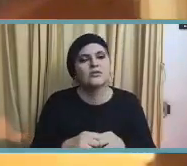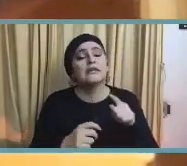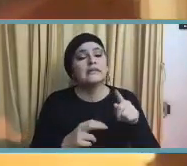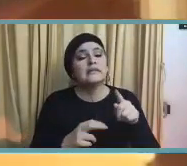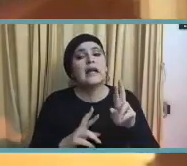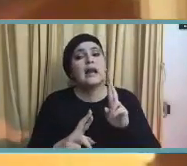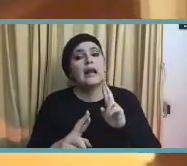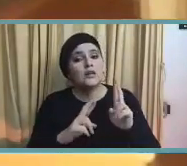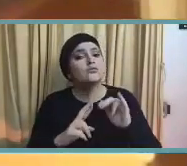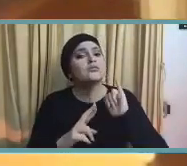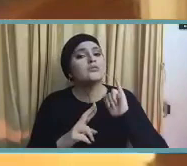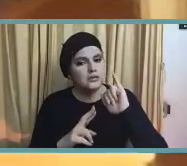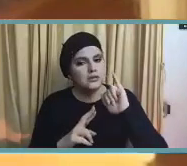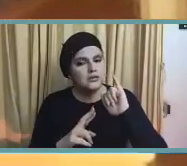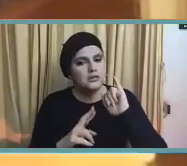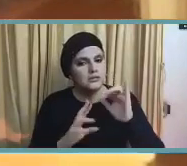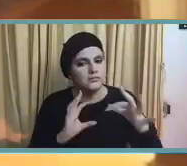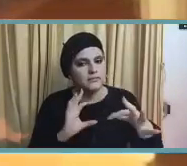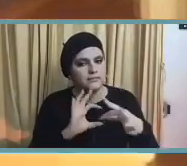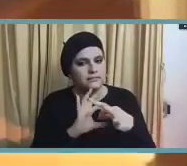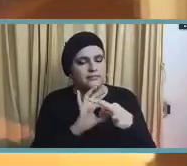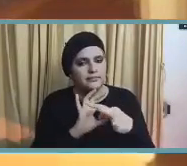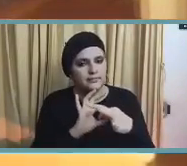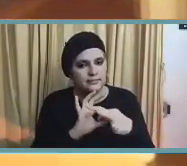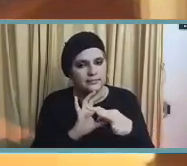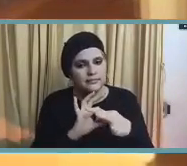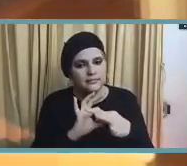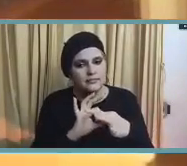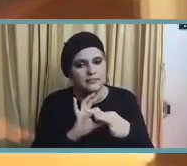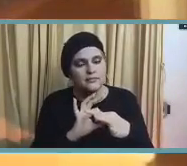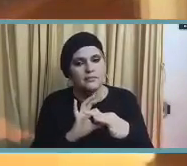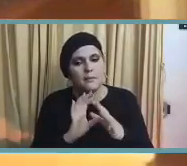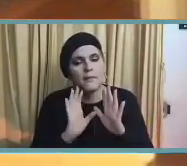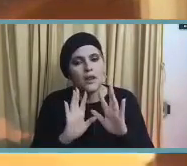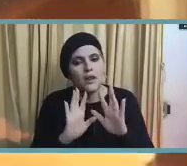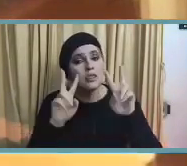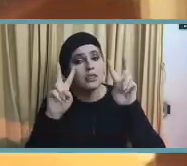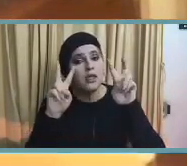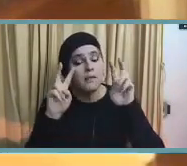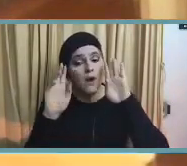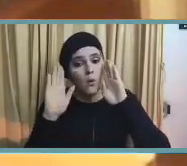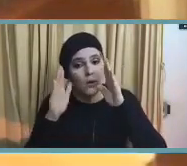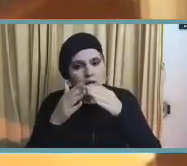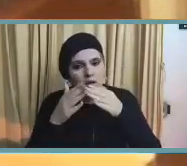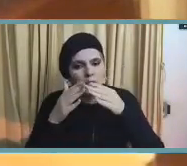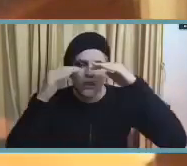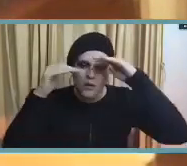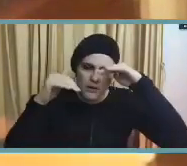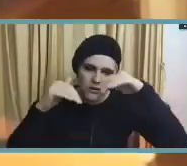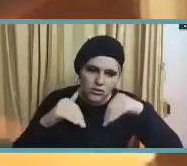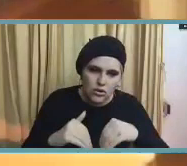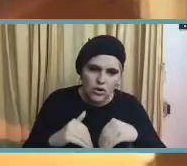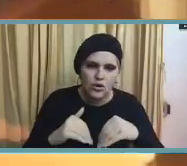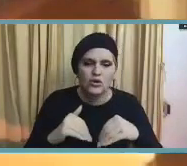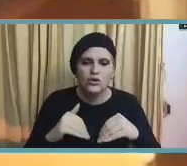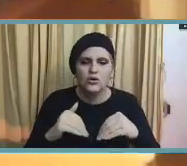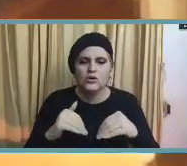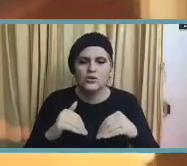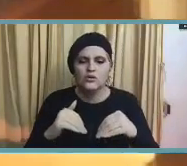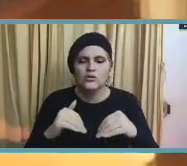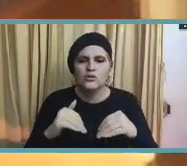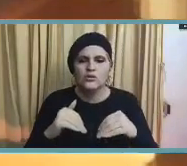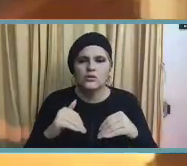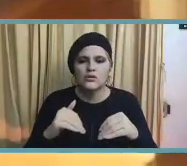tema de autismo, de depresión, por ejemplo, no está, y por